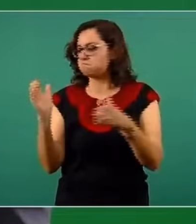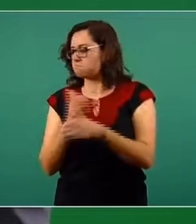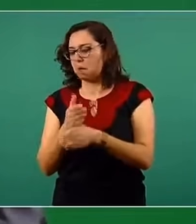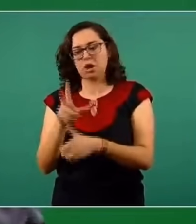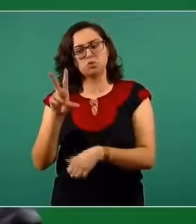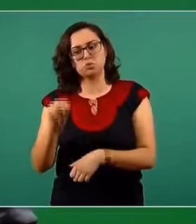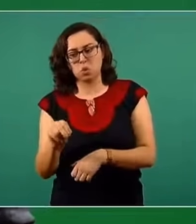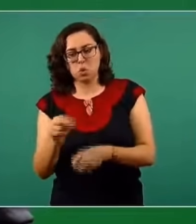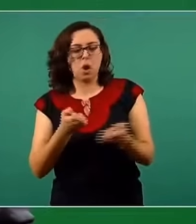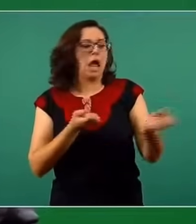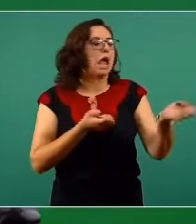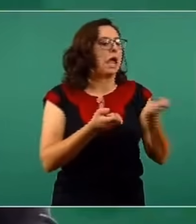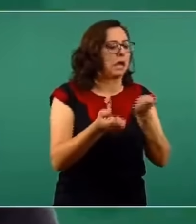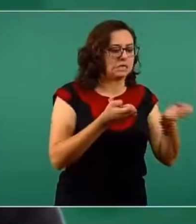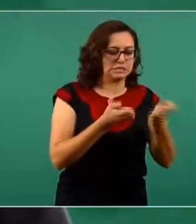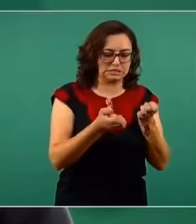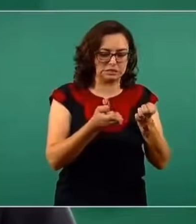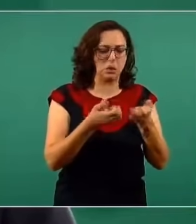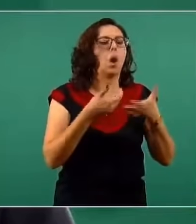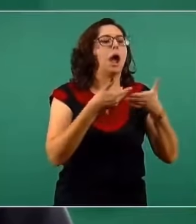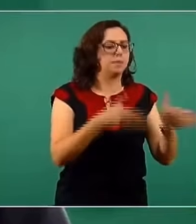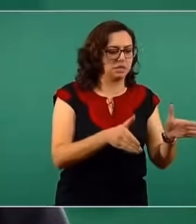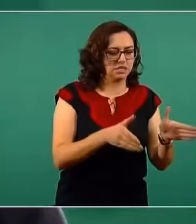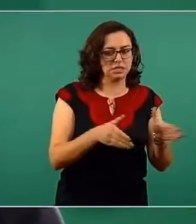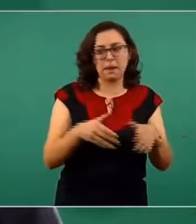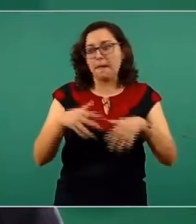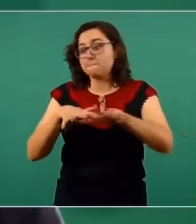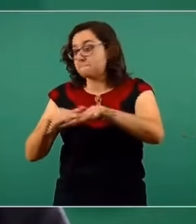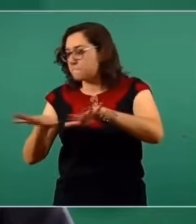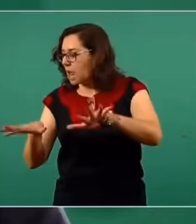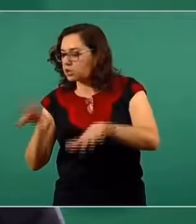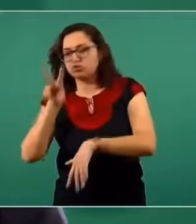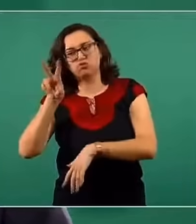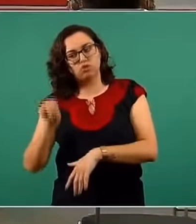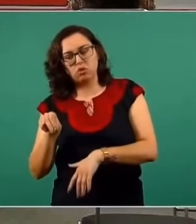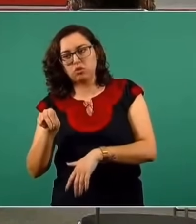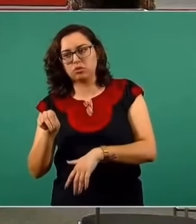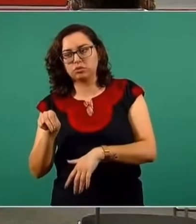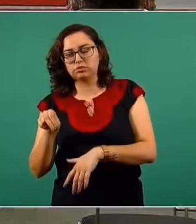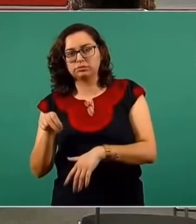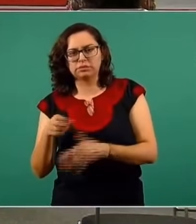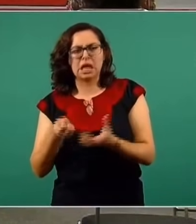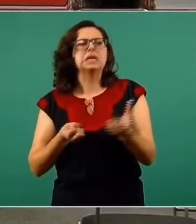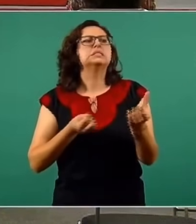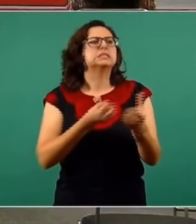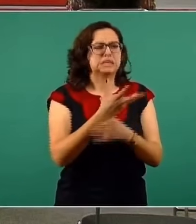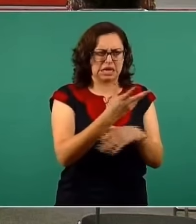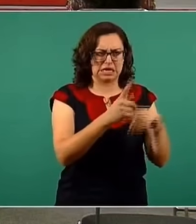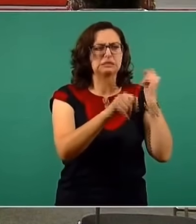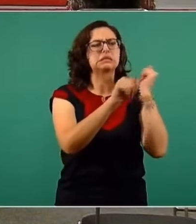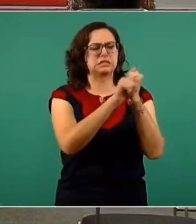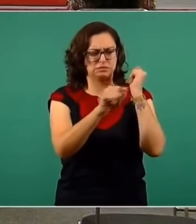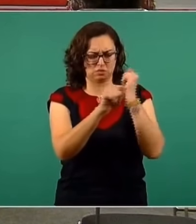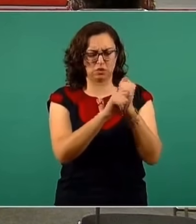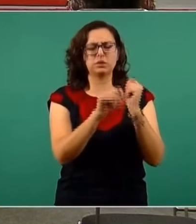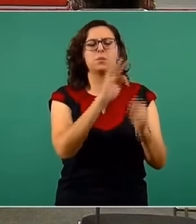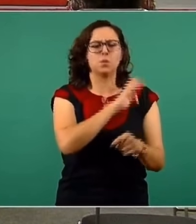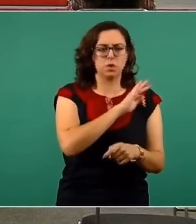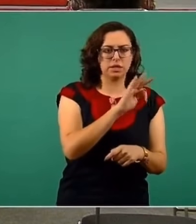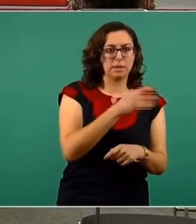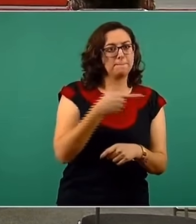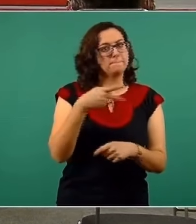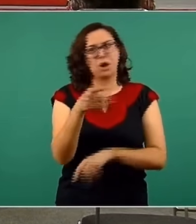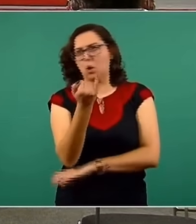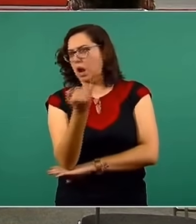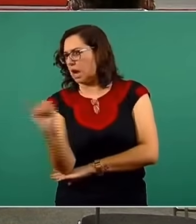gimnasios, pero no las playas, si se aumenta la movilidad del transporte público, pero no los